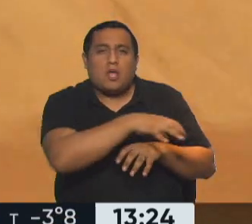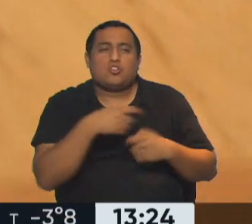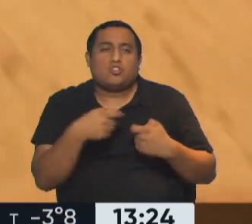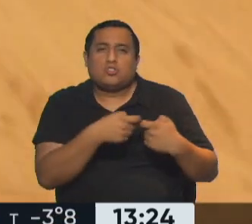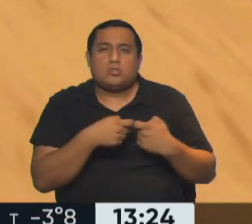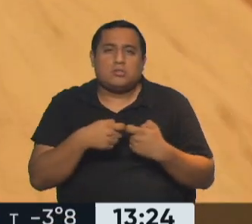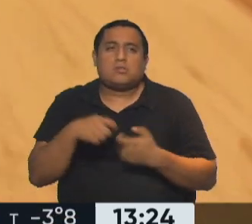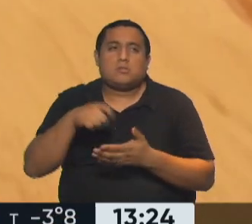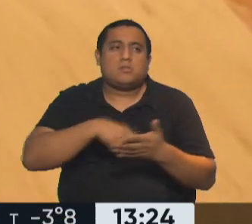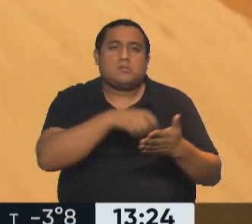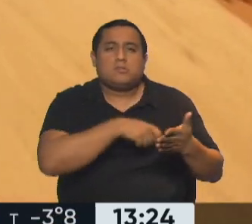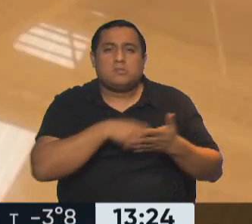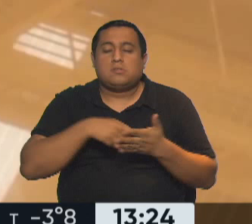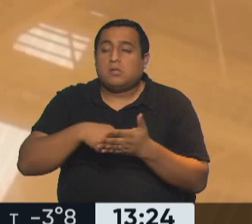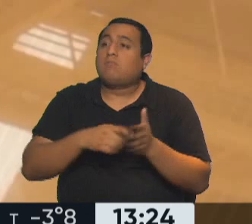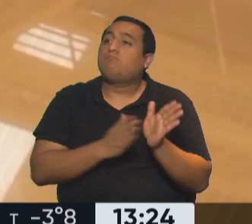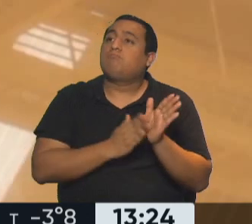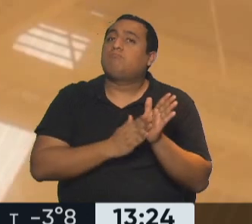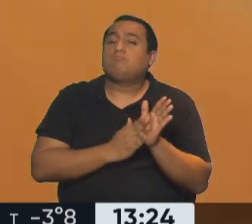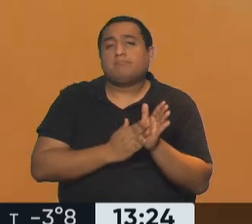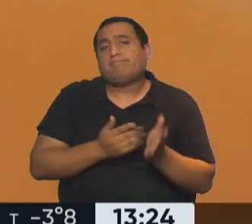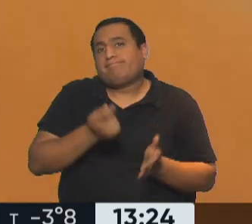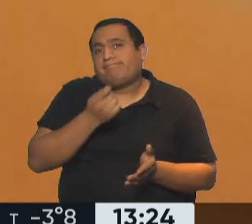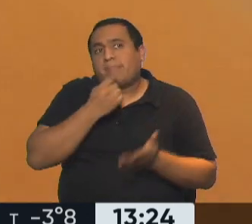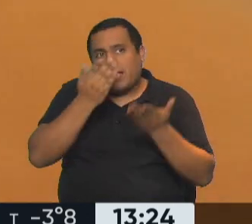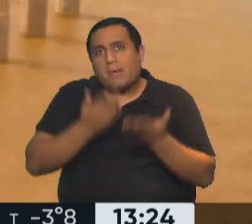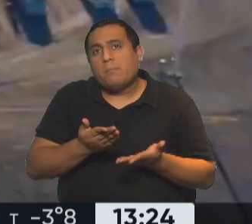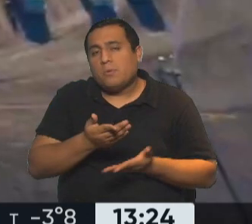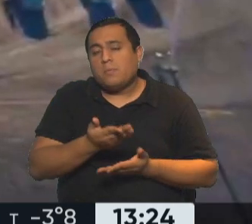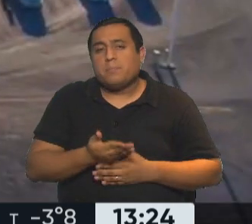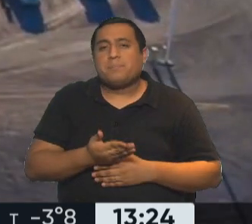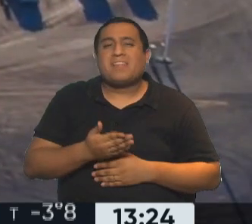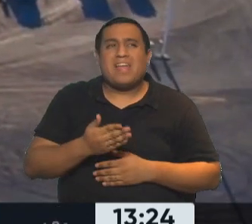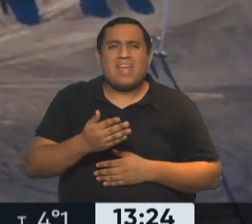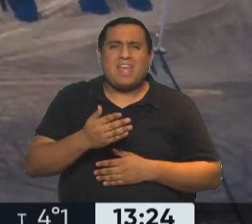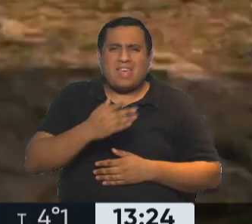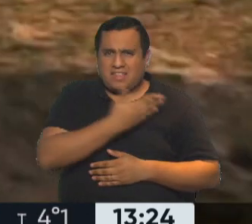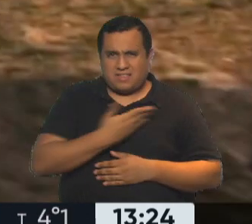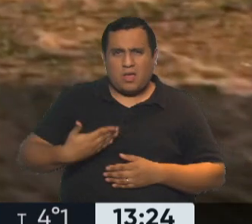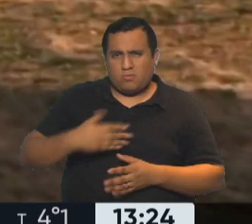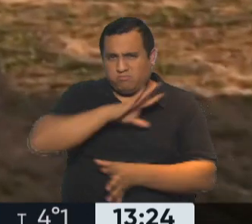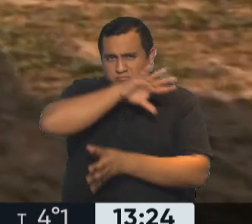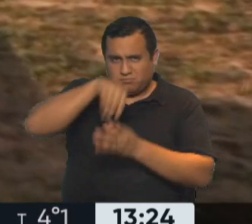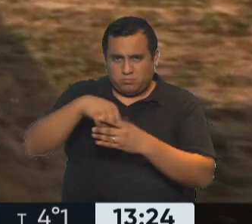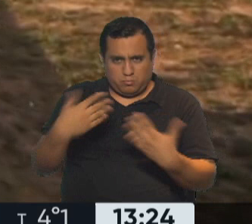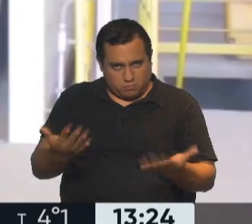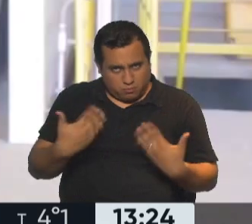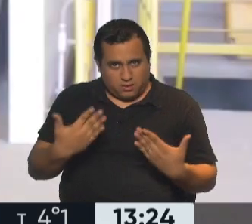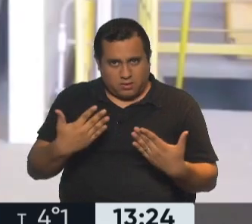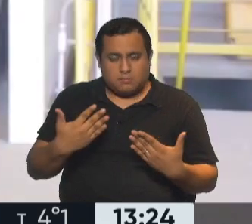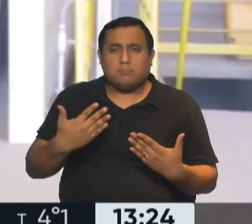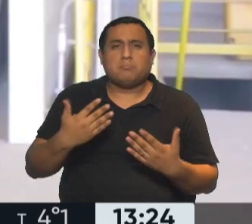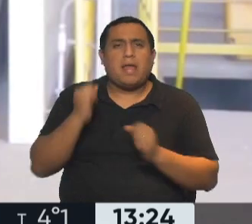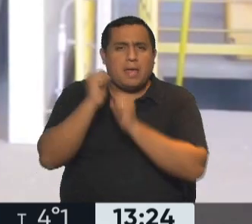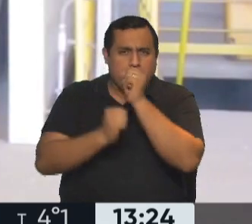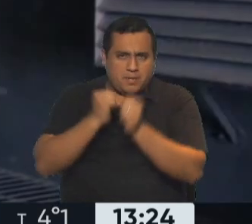papel, cáscara. Bueno, acá tenemos un ejemplo. ¿Es viable la intervención del Estado? ¿Que el Estado pueda poner orden en la empresa, mantener